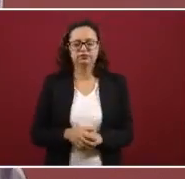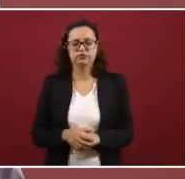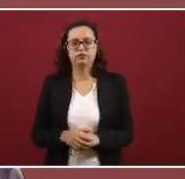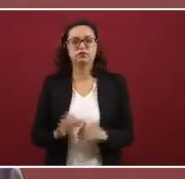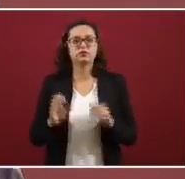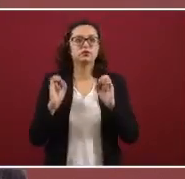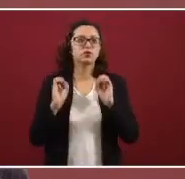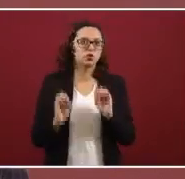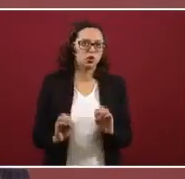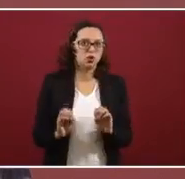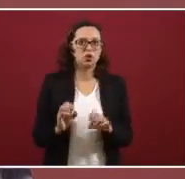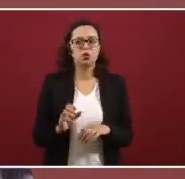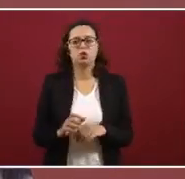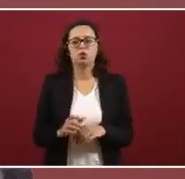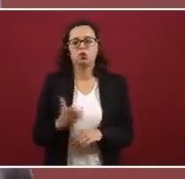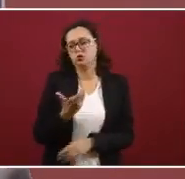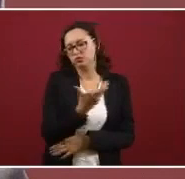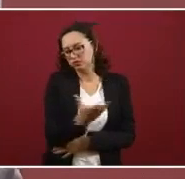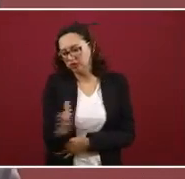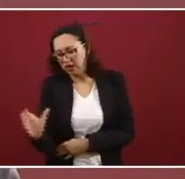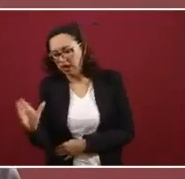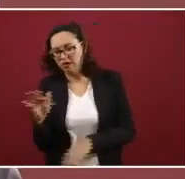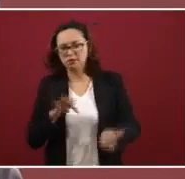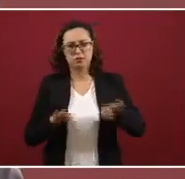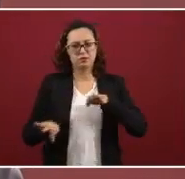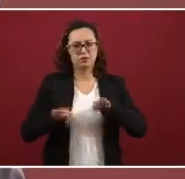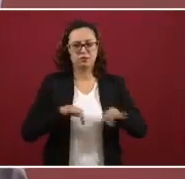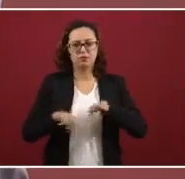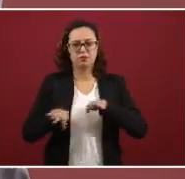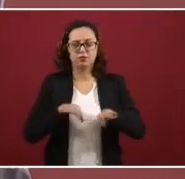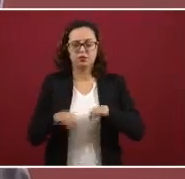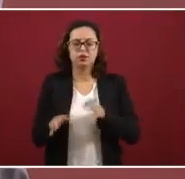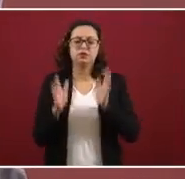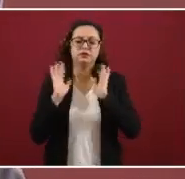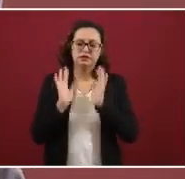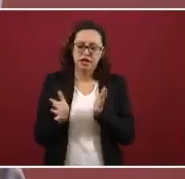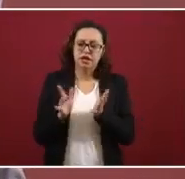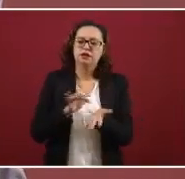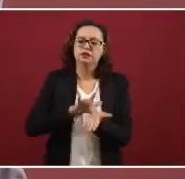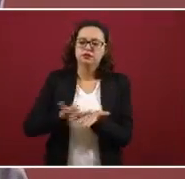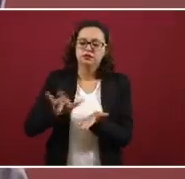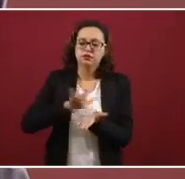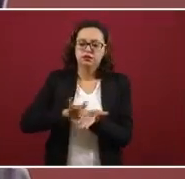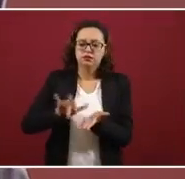o es un productor del campo que está recibiendo